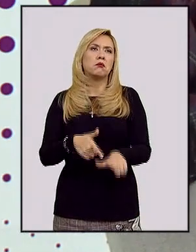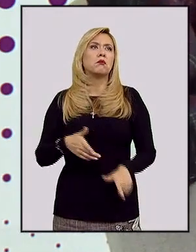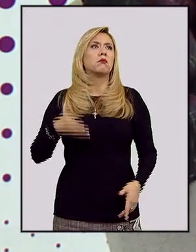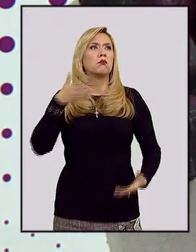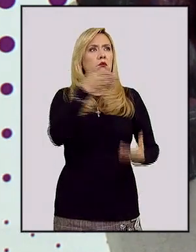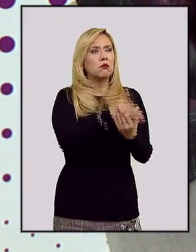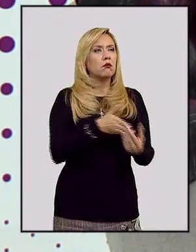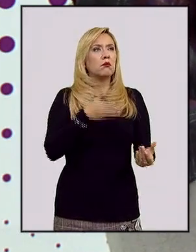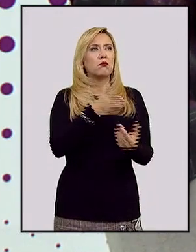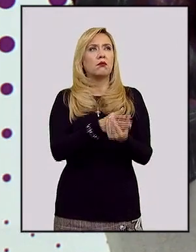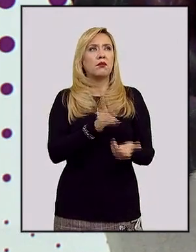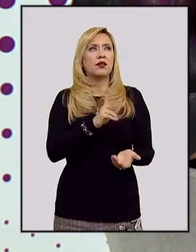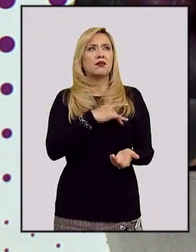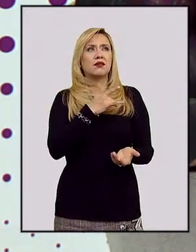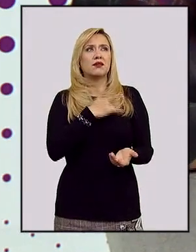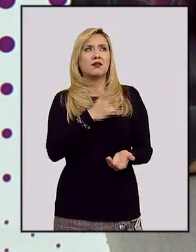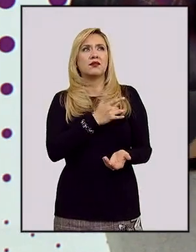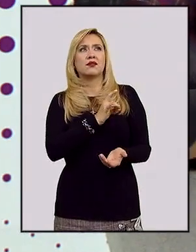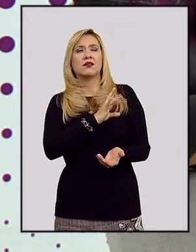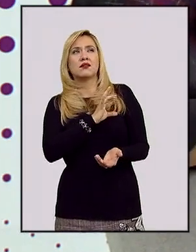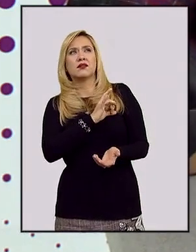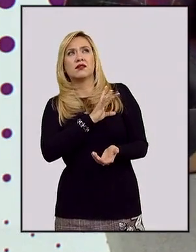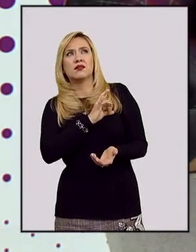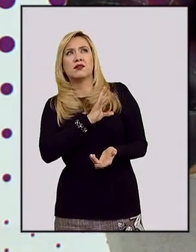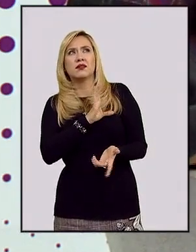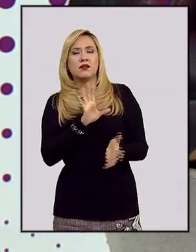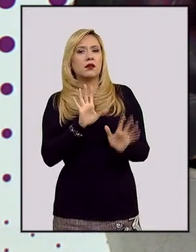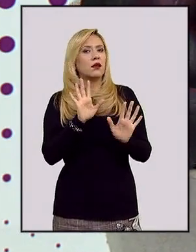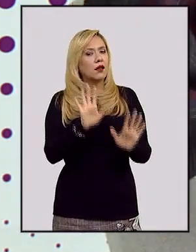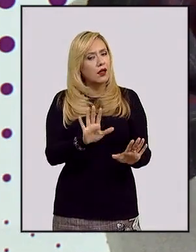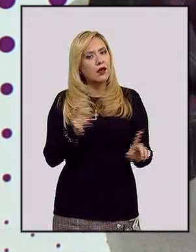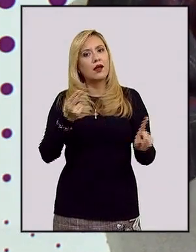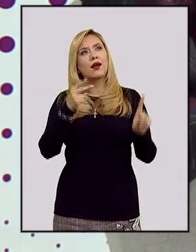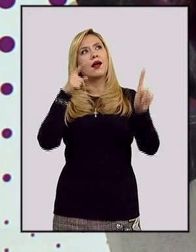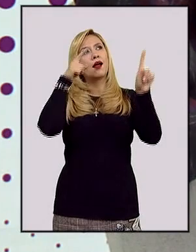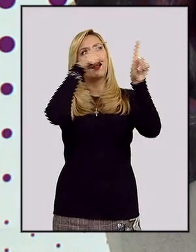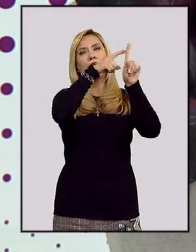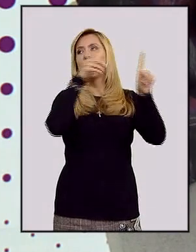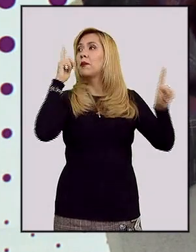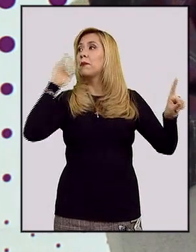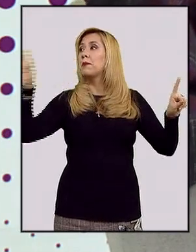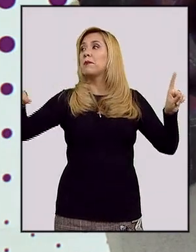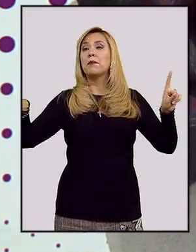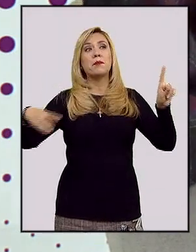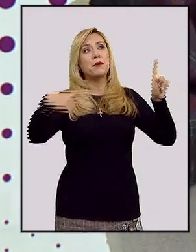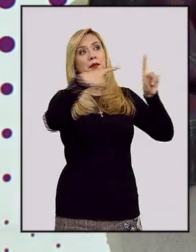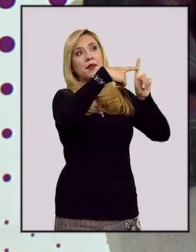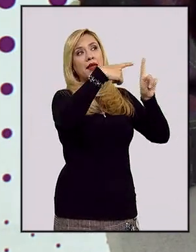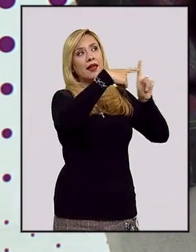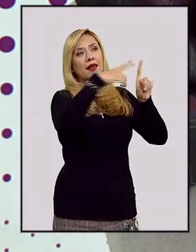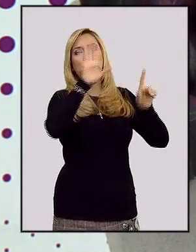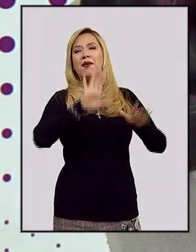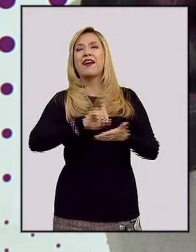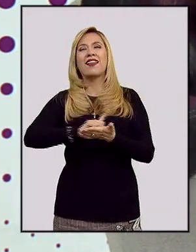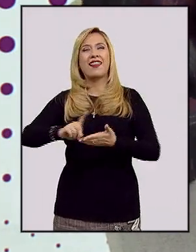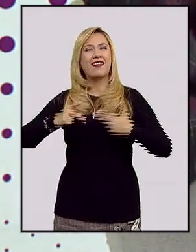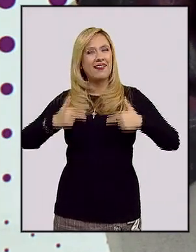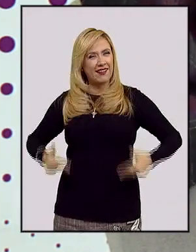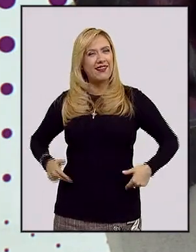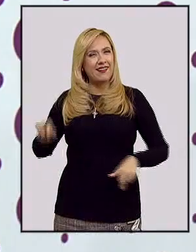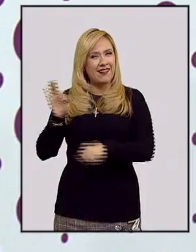sentir intimidadas. Claro. Sino crear una figura general, una figura nacional. Como un ombudsperson dentro de